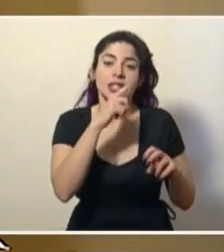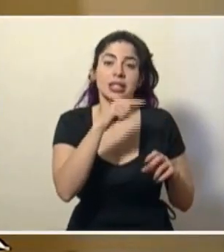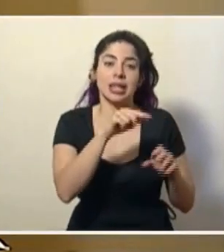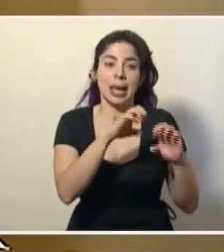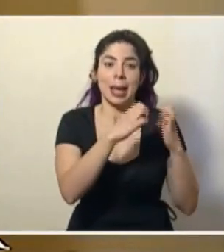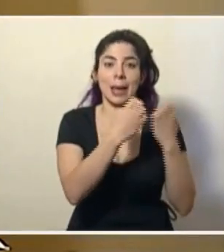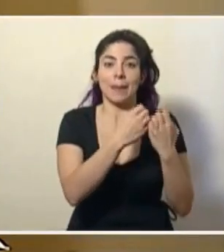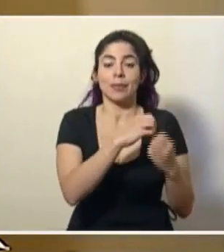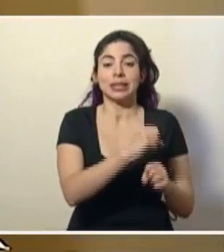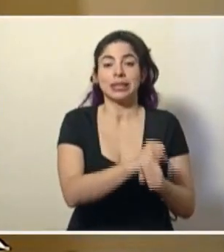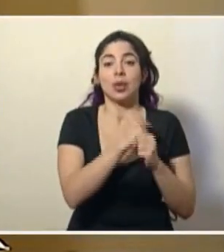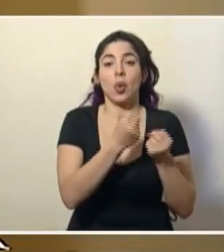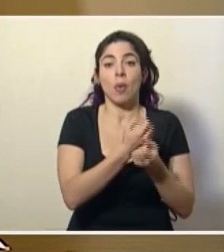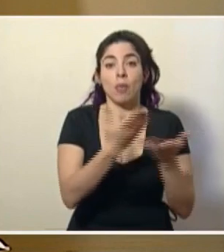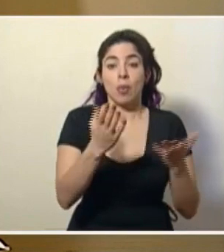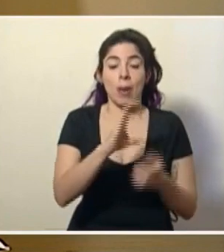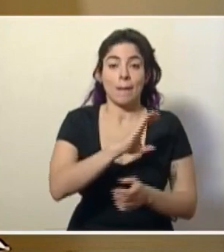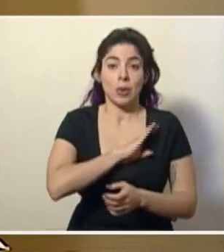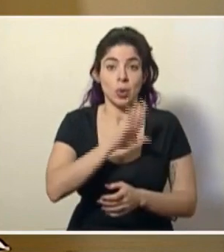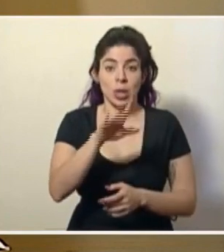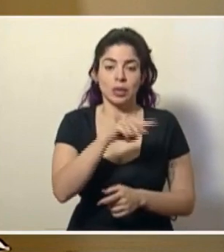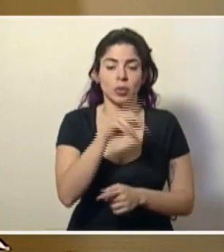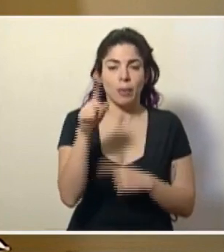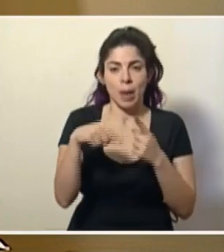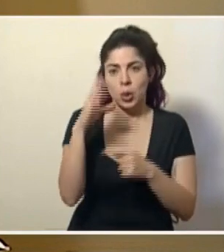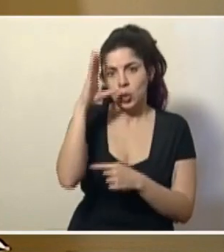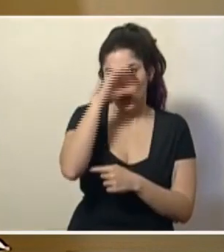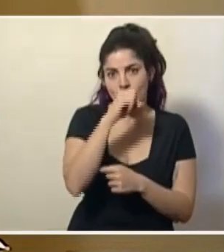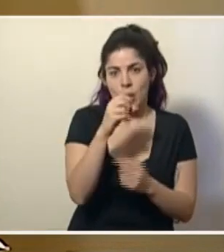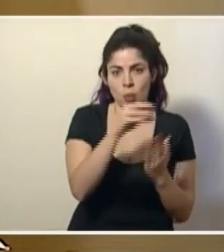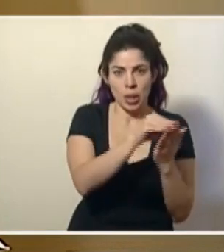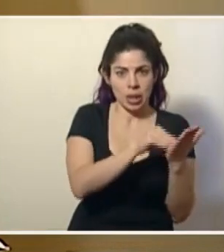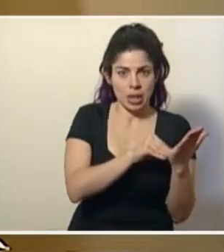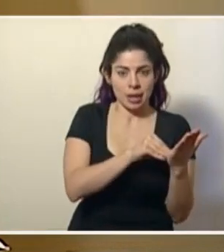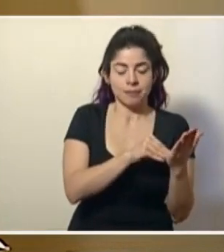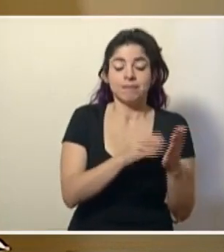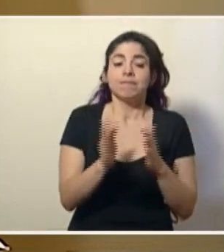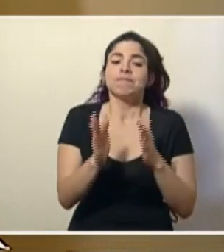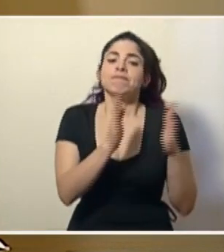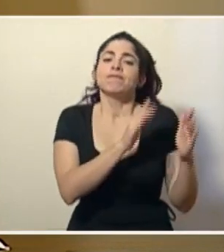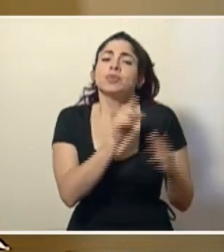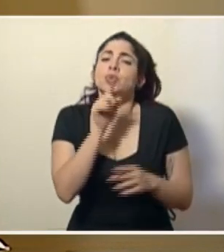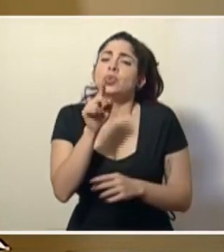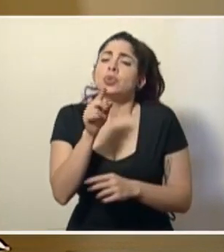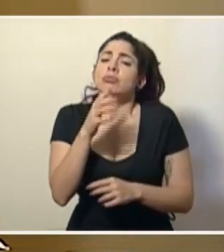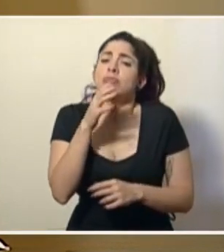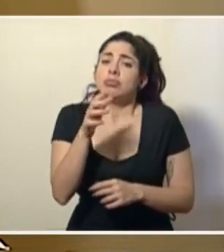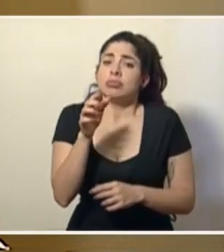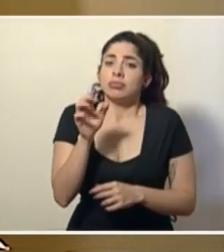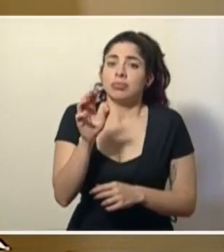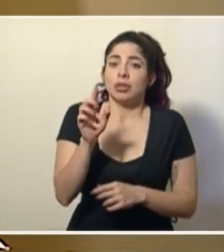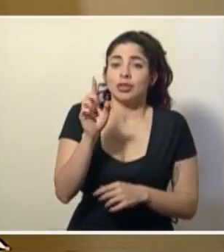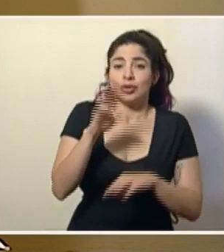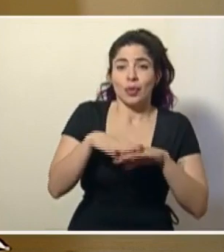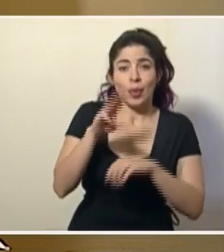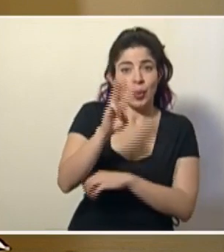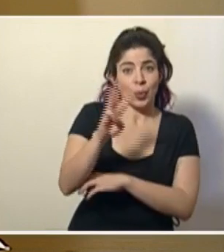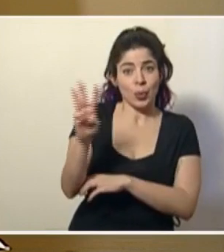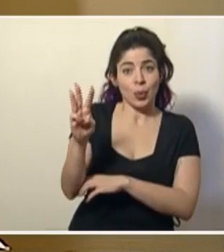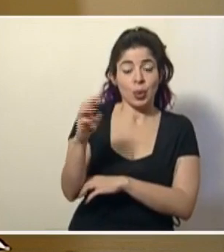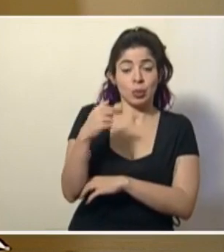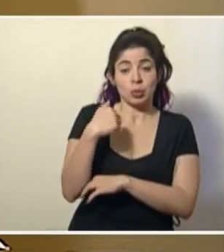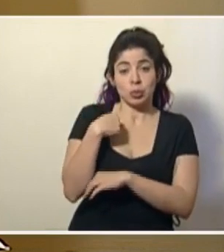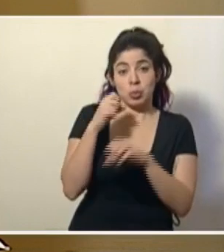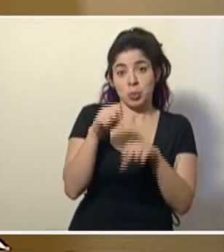de la Cartera de Seguridad Pública y la Policía de Tránsito se realiza. En relación con la observación de la página, lo